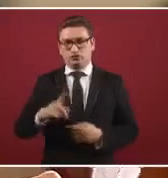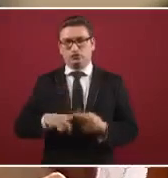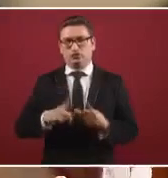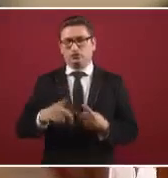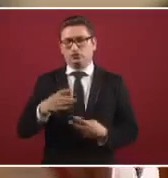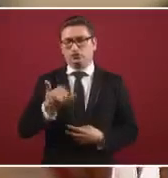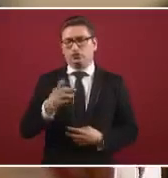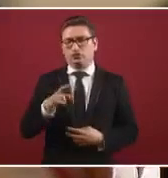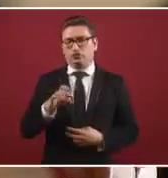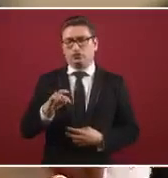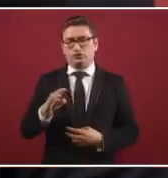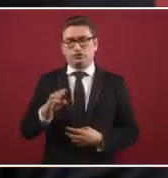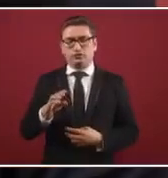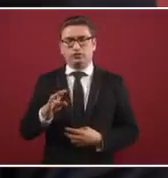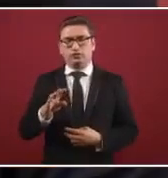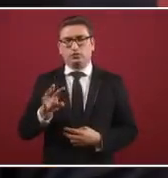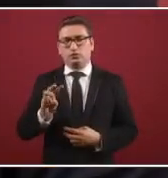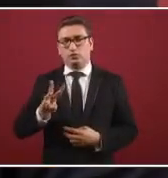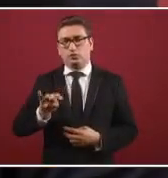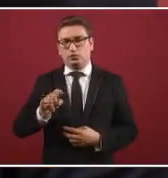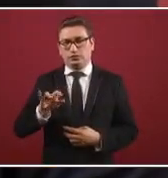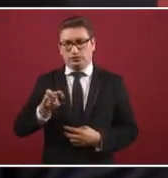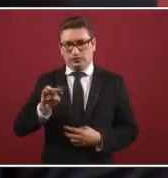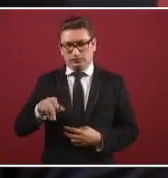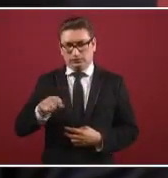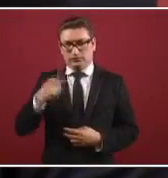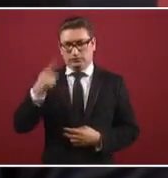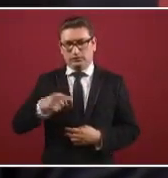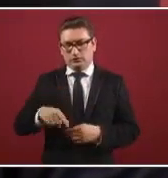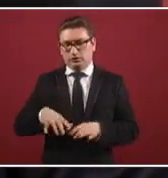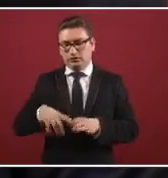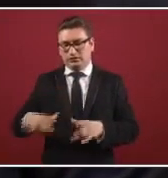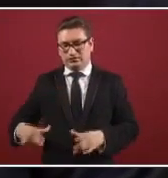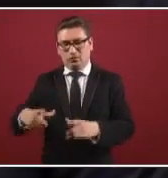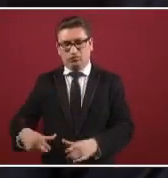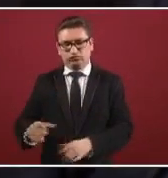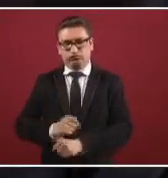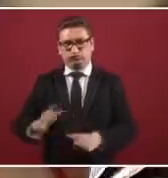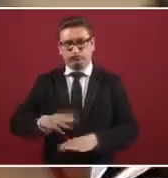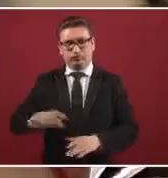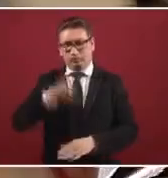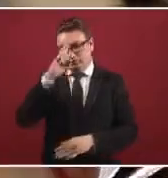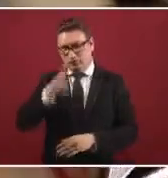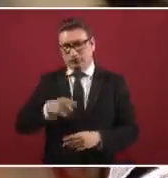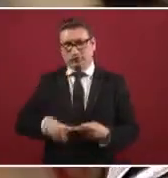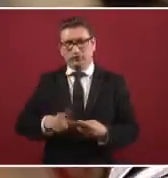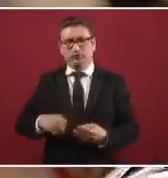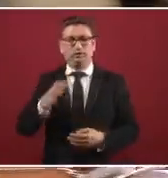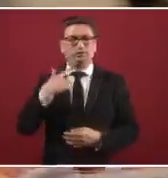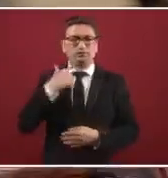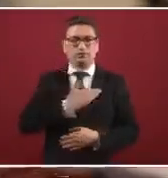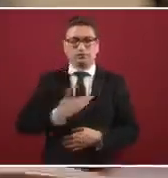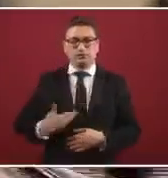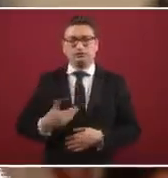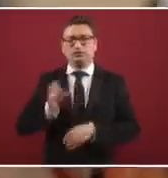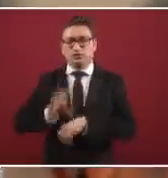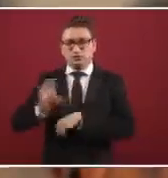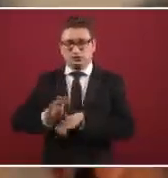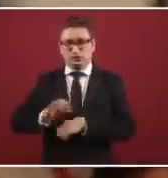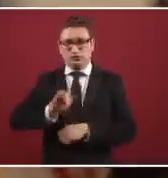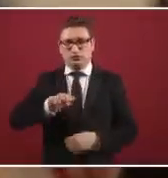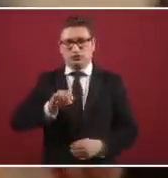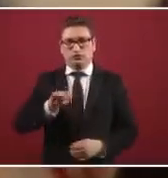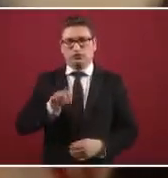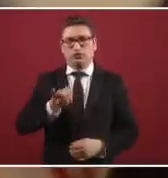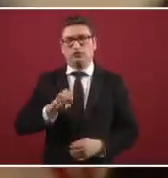Williams por prohibir las minas terrestres, el expresidente Juan Manuel Santos de Colombia.